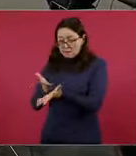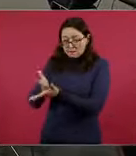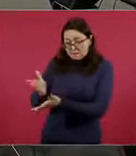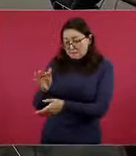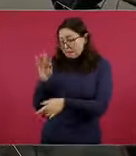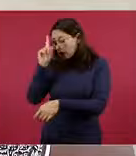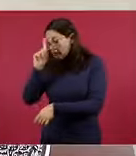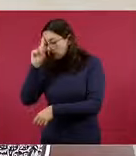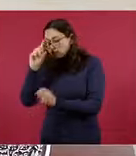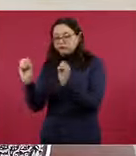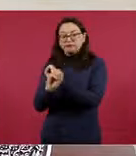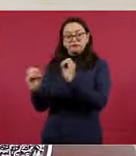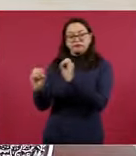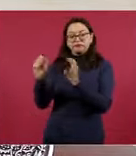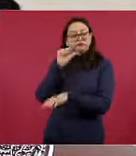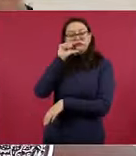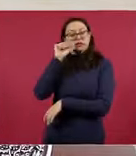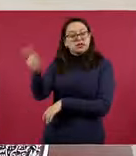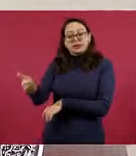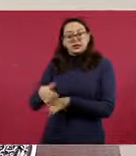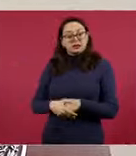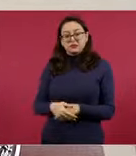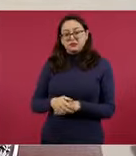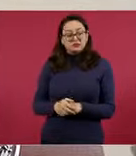Y ya, hasta se me olvidaban las cosas,